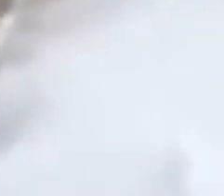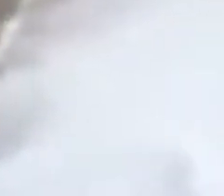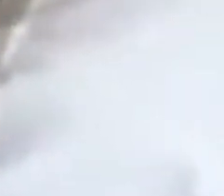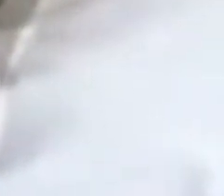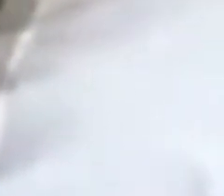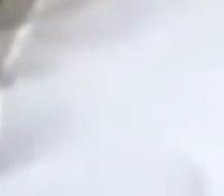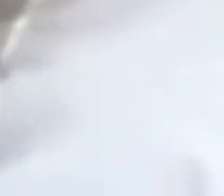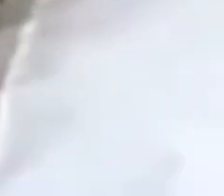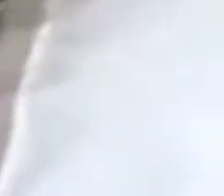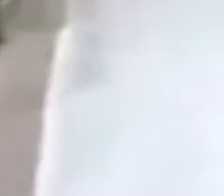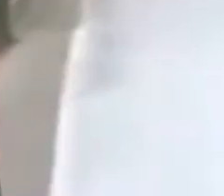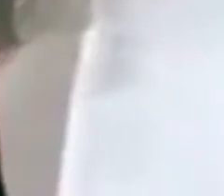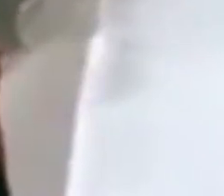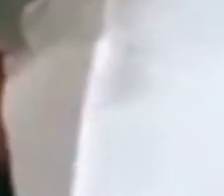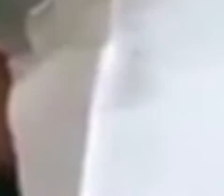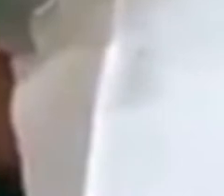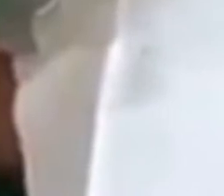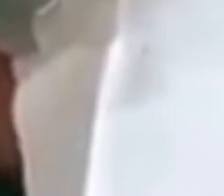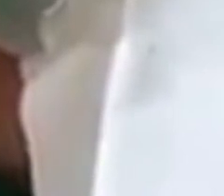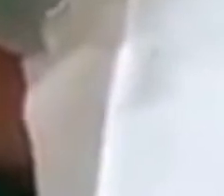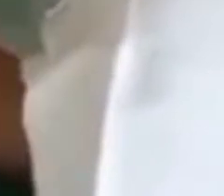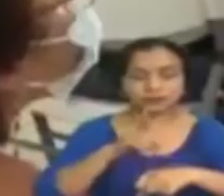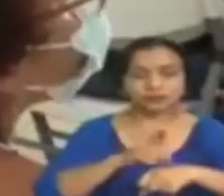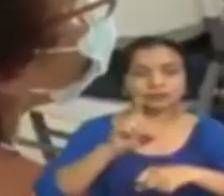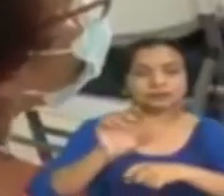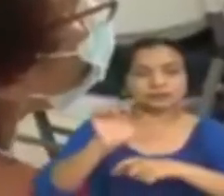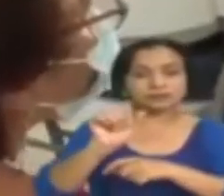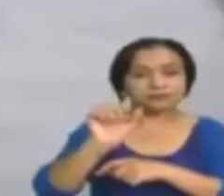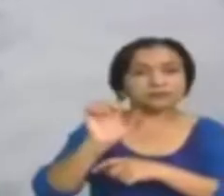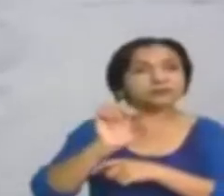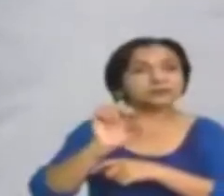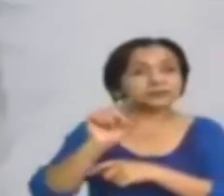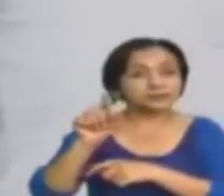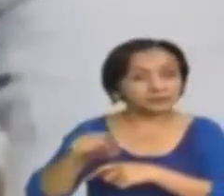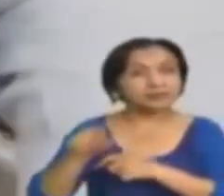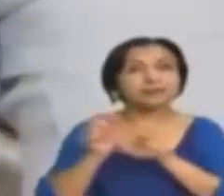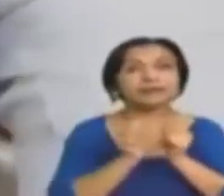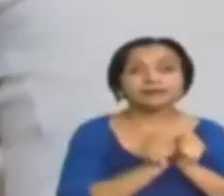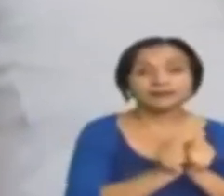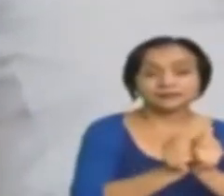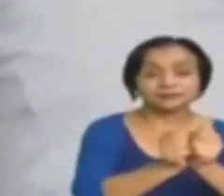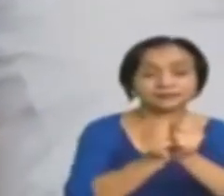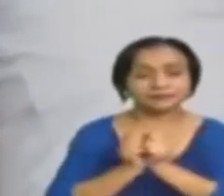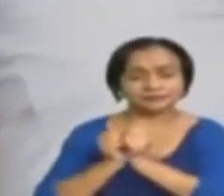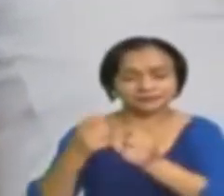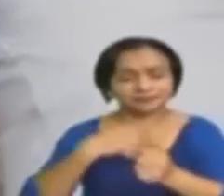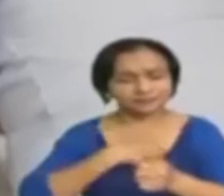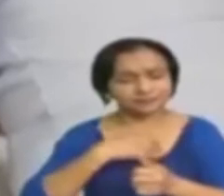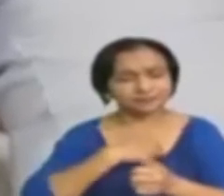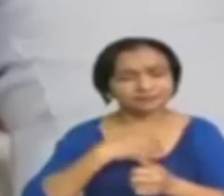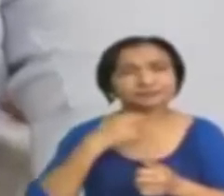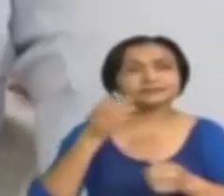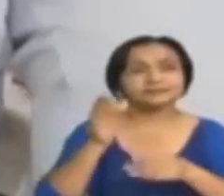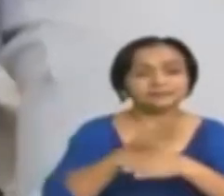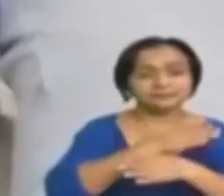salud, en Prinsapol, allá en el Caribe Norte, en el hospital primario, también la casa materna, otro punto de vacunación